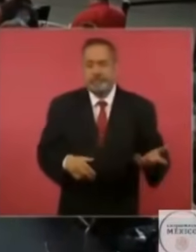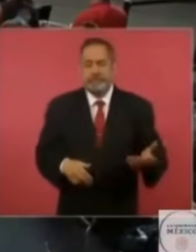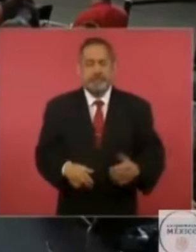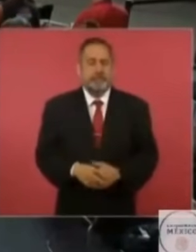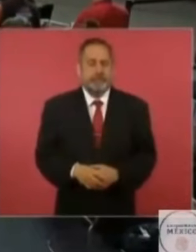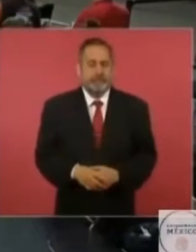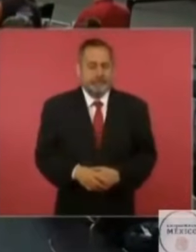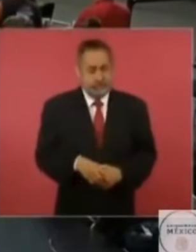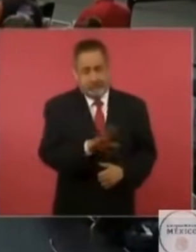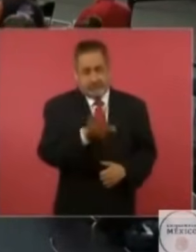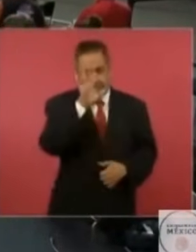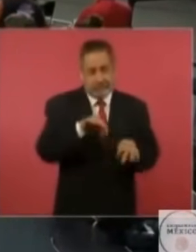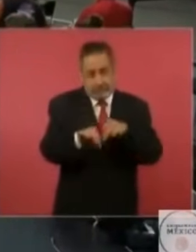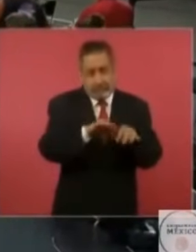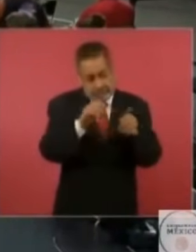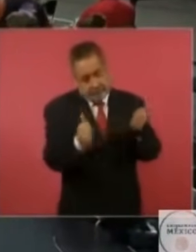Como empleados.